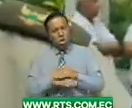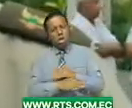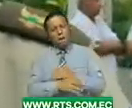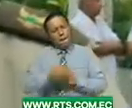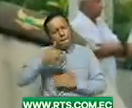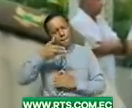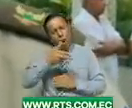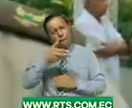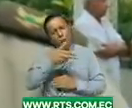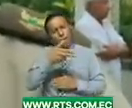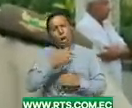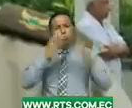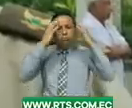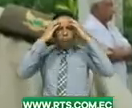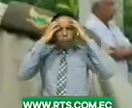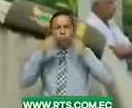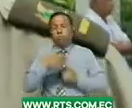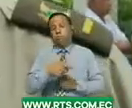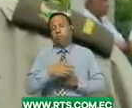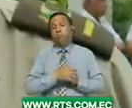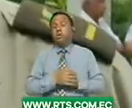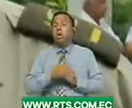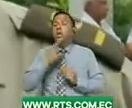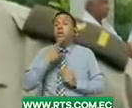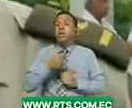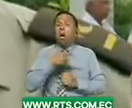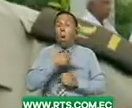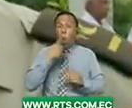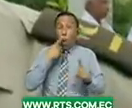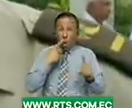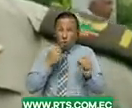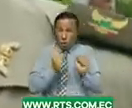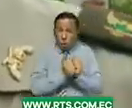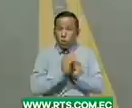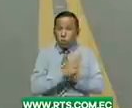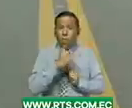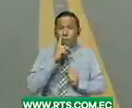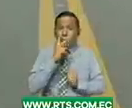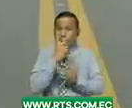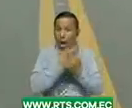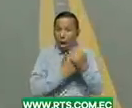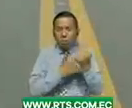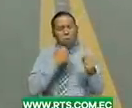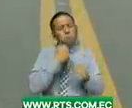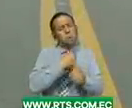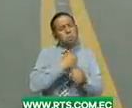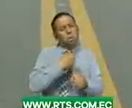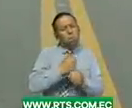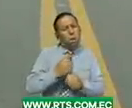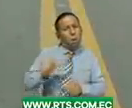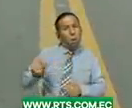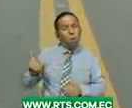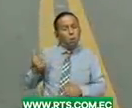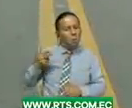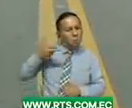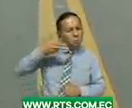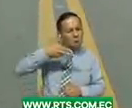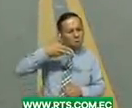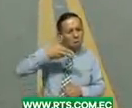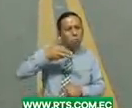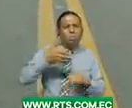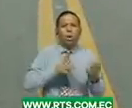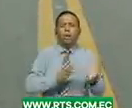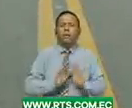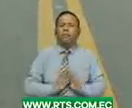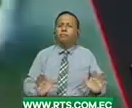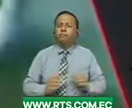ciudadano con su padre realizando los trabajos y ahí se comete el hecho. Tras investigar el caso, horas después del hecho, la